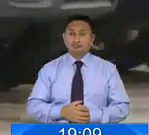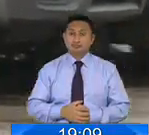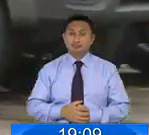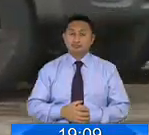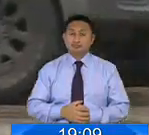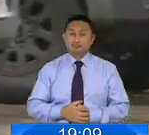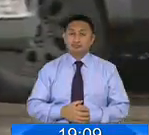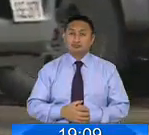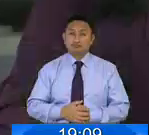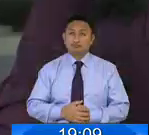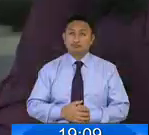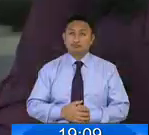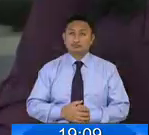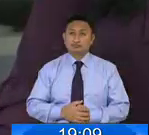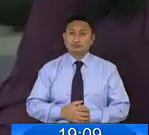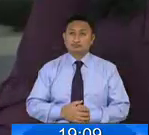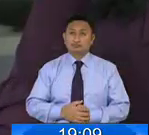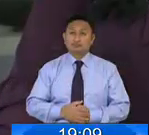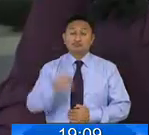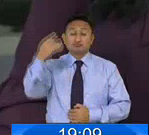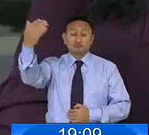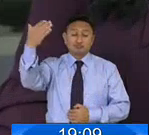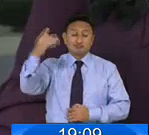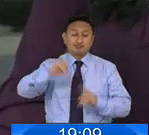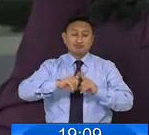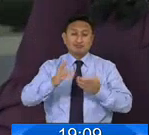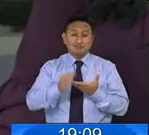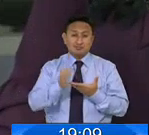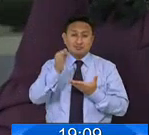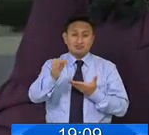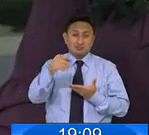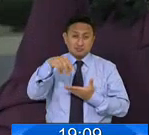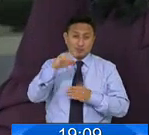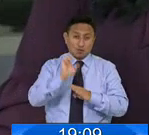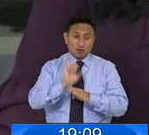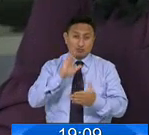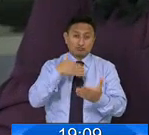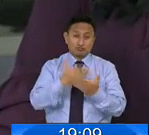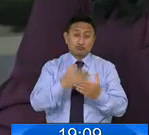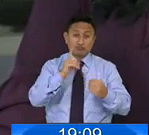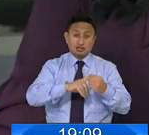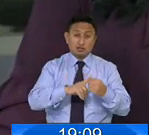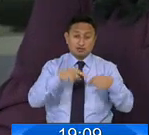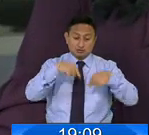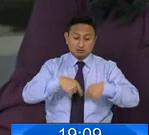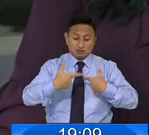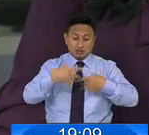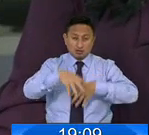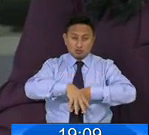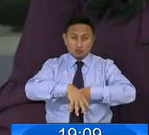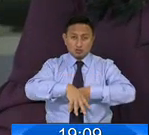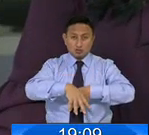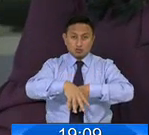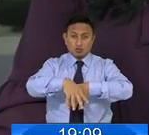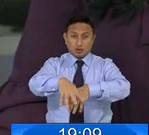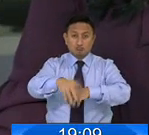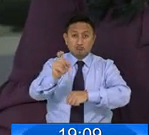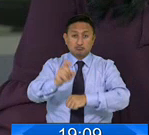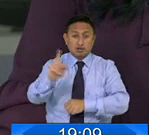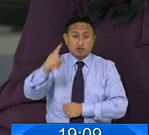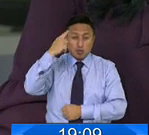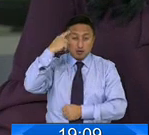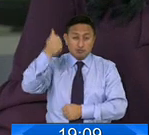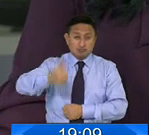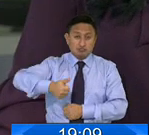Jorge Escobar. Alcaldes de varios cantones del país llegaron a Quito para realizar una marcha con el fin de exigir al